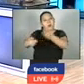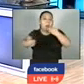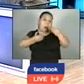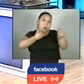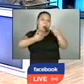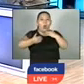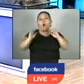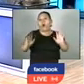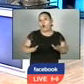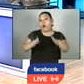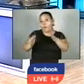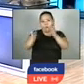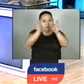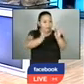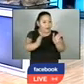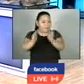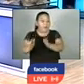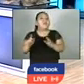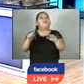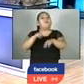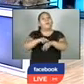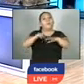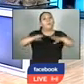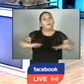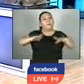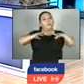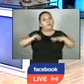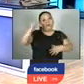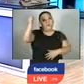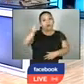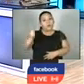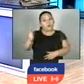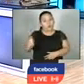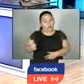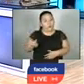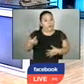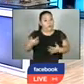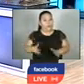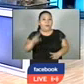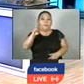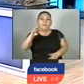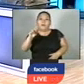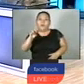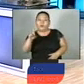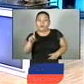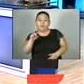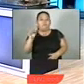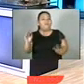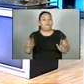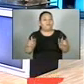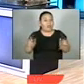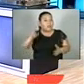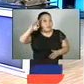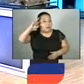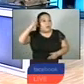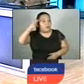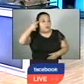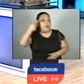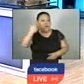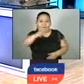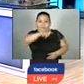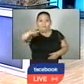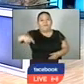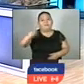el plan de las vacaciones de agosto, estas vacaciones seguras del 2021 y esto implica, como ya es